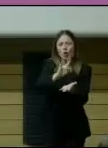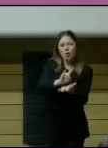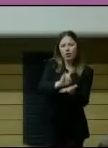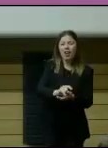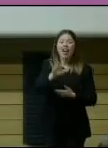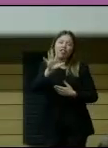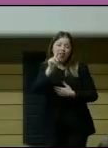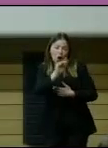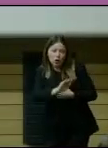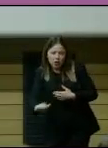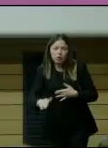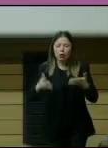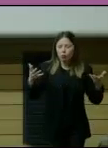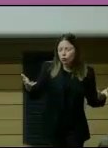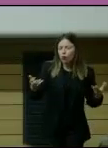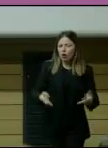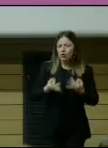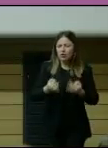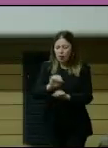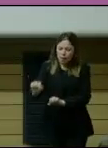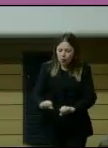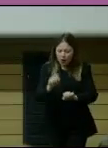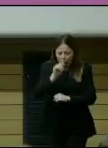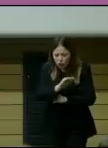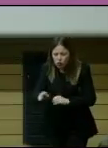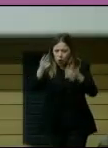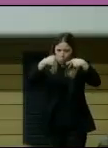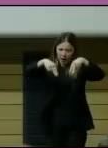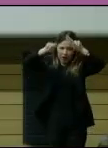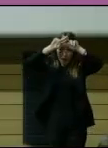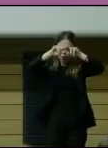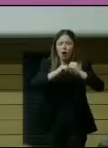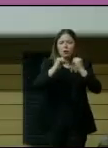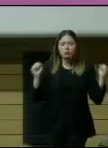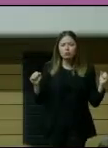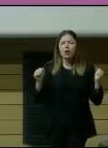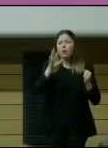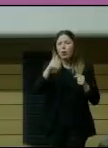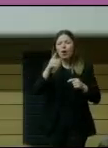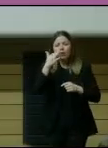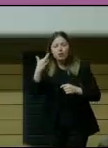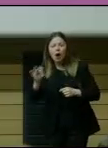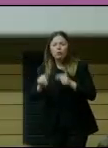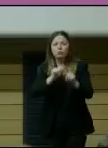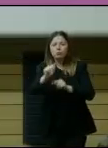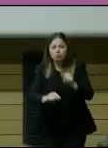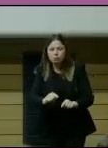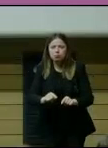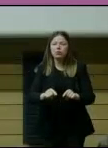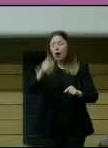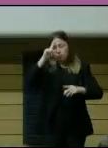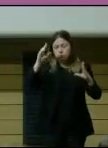York. 5 niños, claro, los niños, siempre hay que proteger a los niños. Hospitalizados graves tras comer gominolas con fentanilo. Terrible,